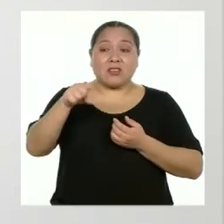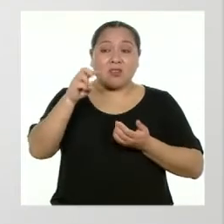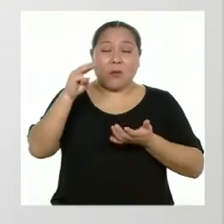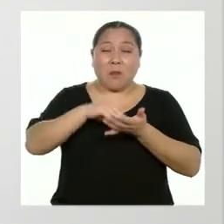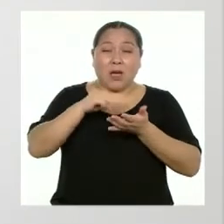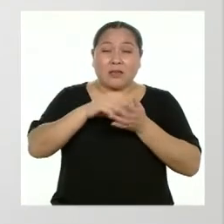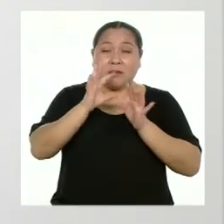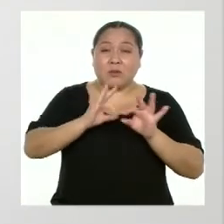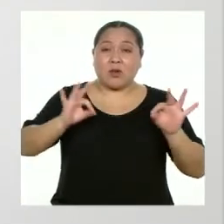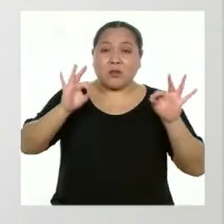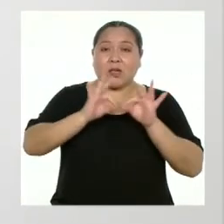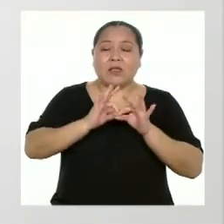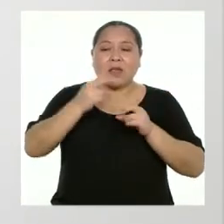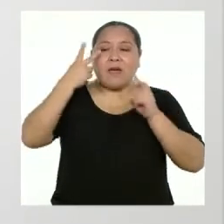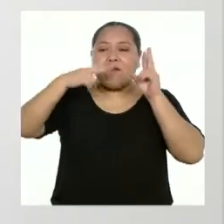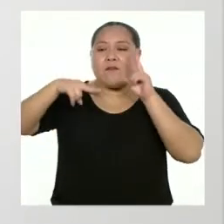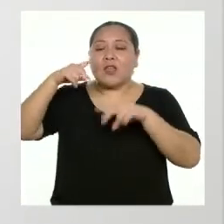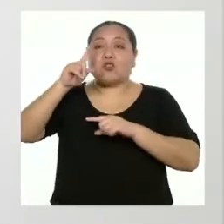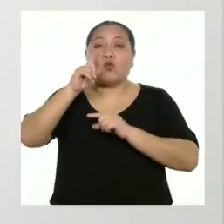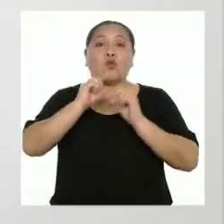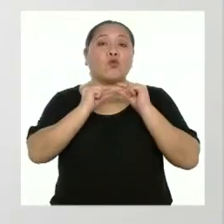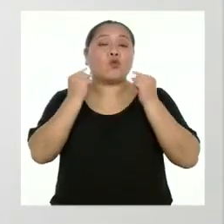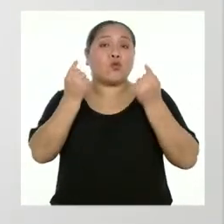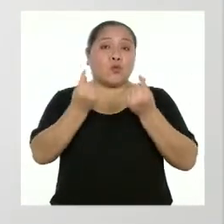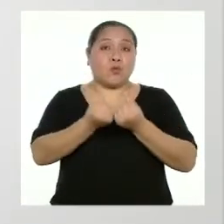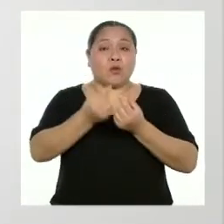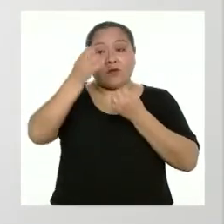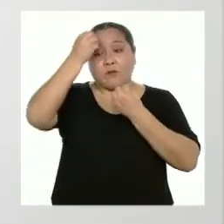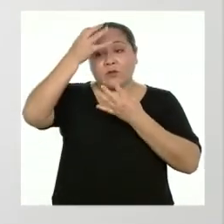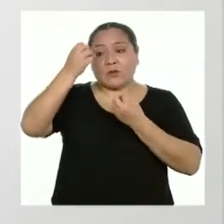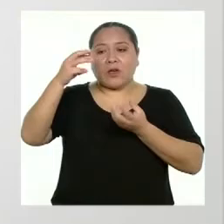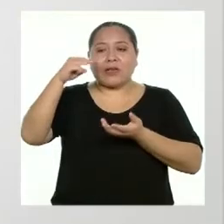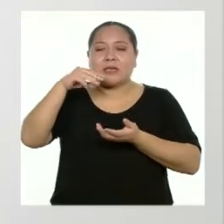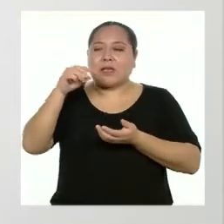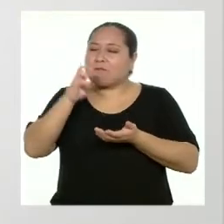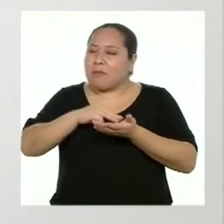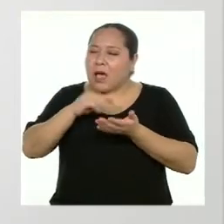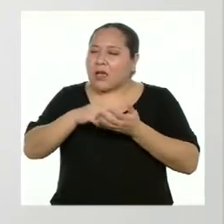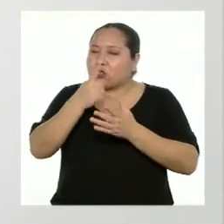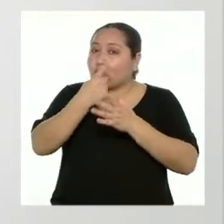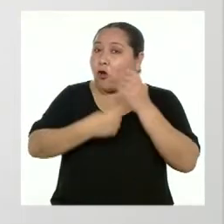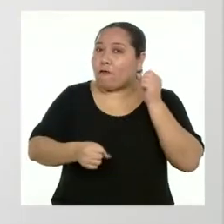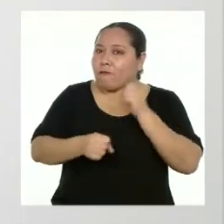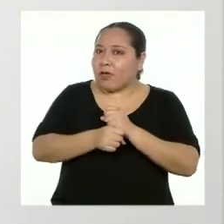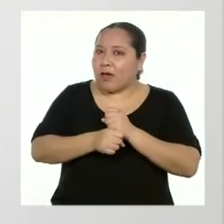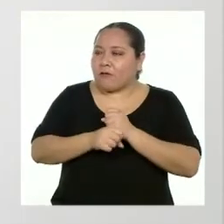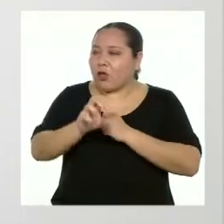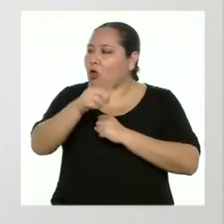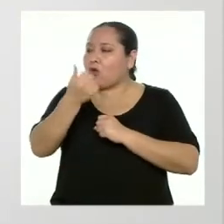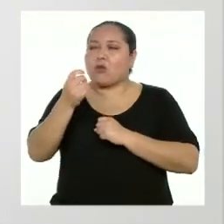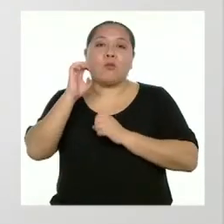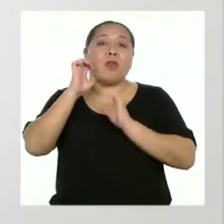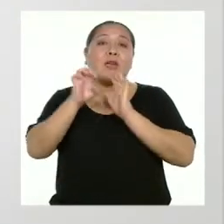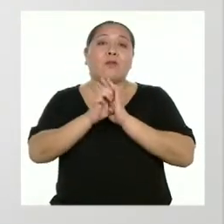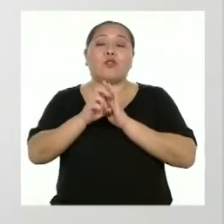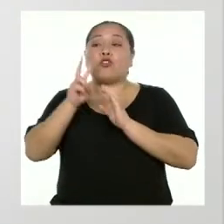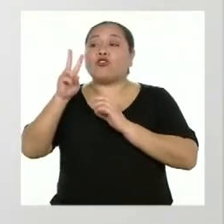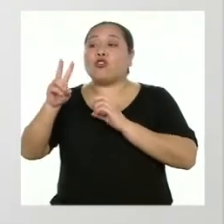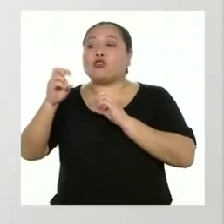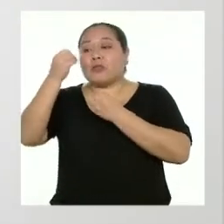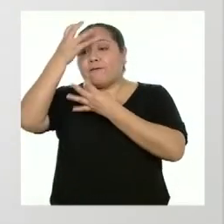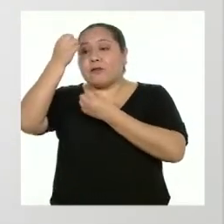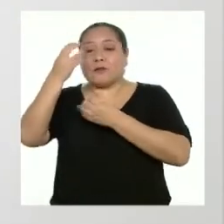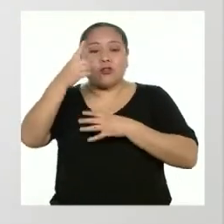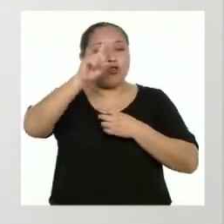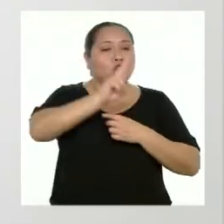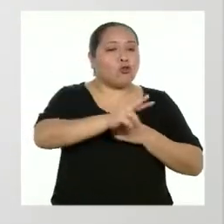desviación estándar es determinar si un grupo de datos es más confiable que otro. Imagínate que dos grupos de investigación